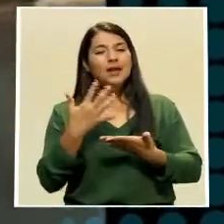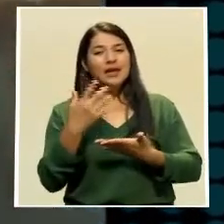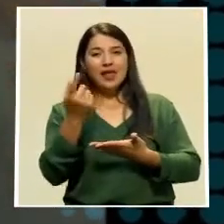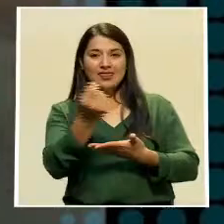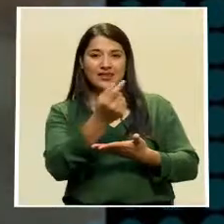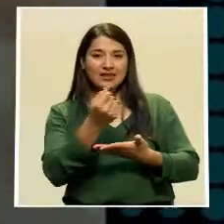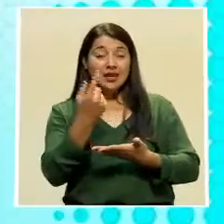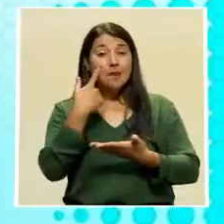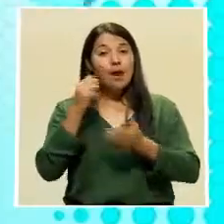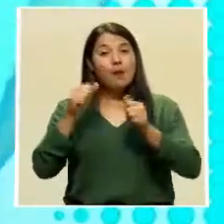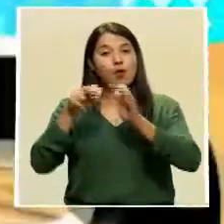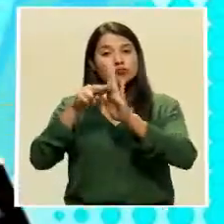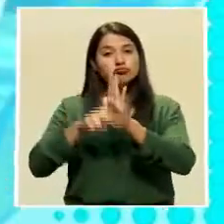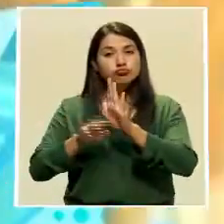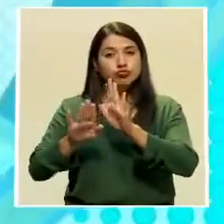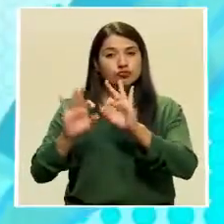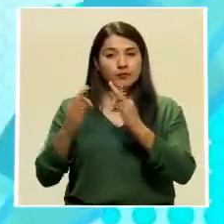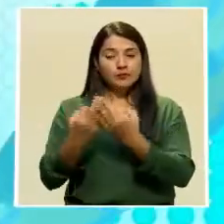seres queridos.